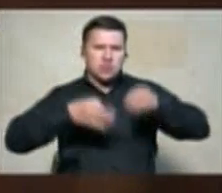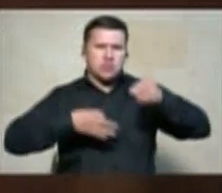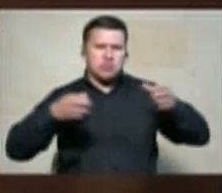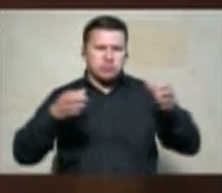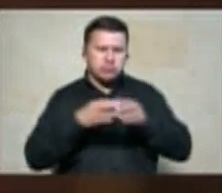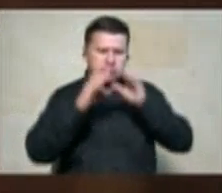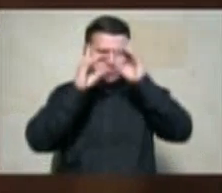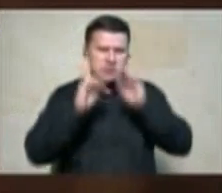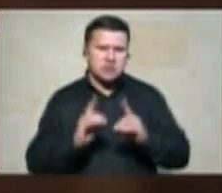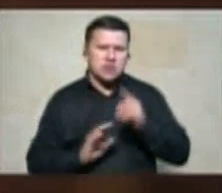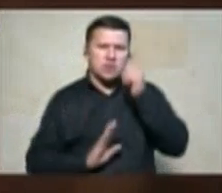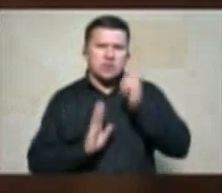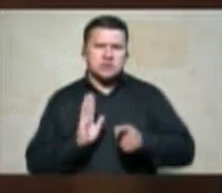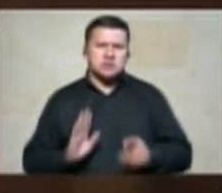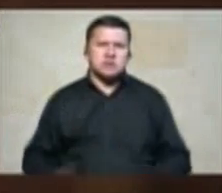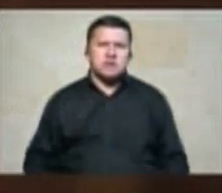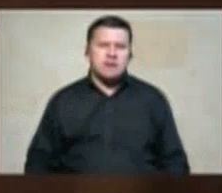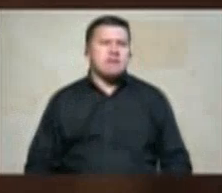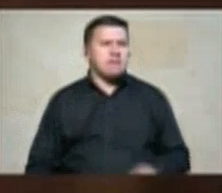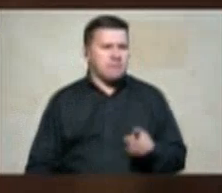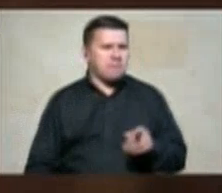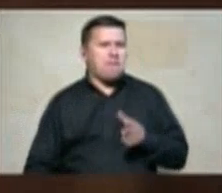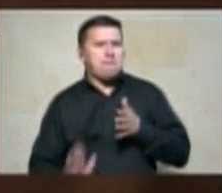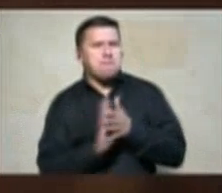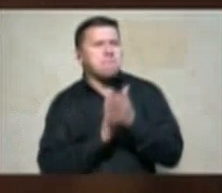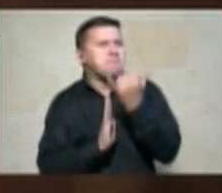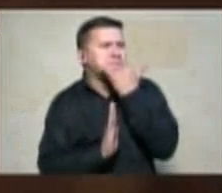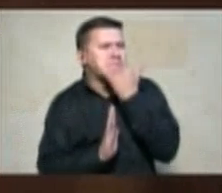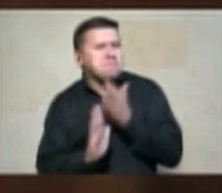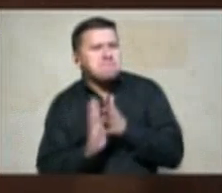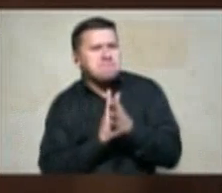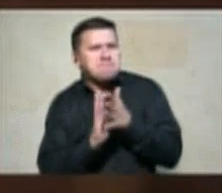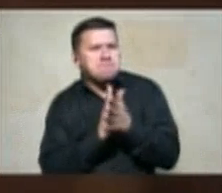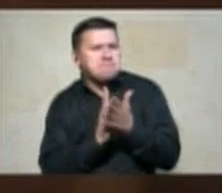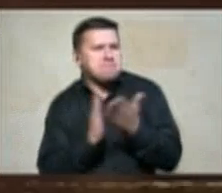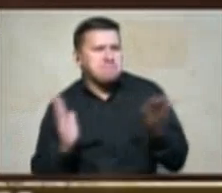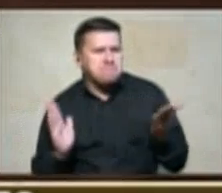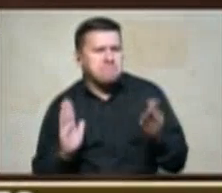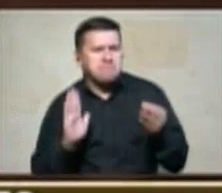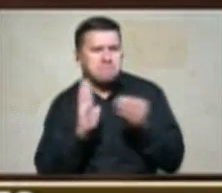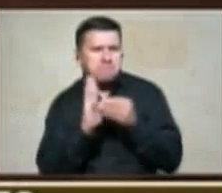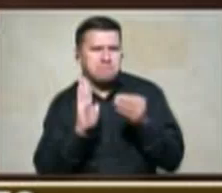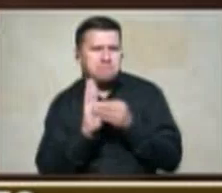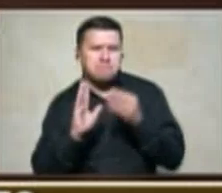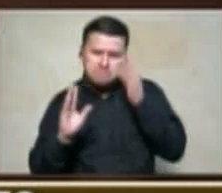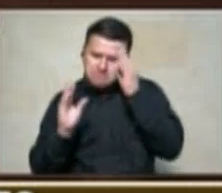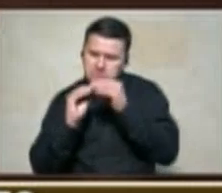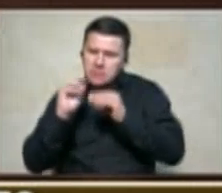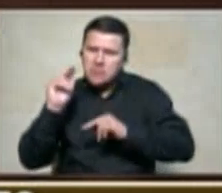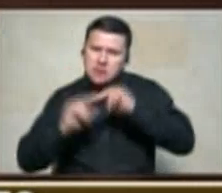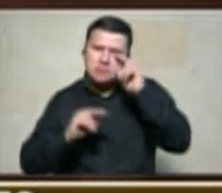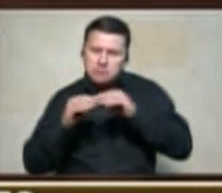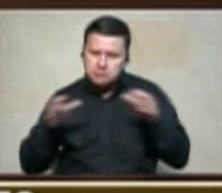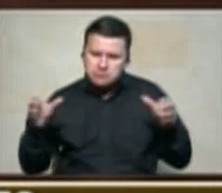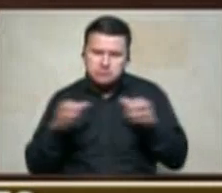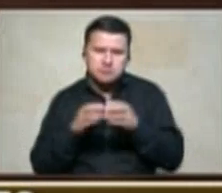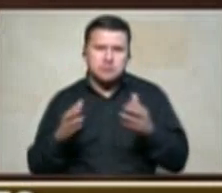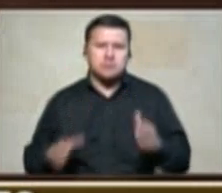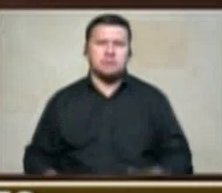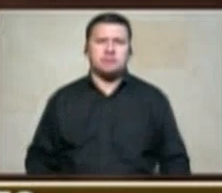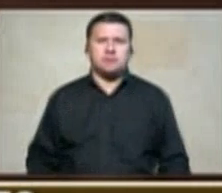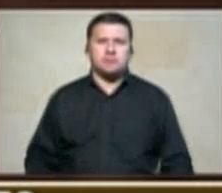terminan en la decisión del juez. Allí se cuenta lo que ocurrió a partir de una construcción que hace un equipo